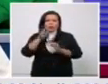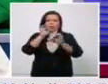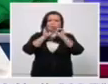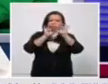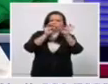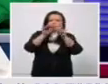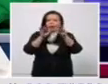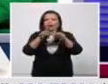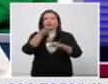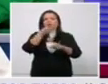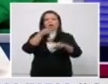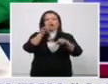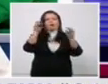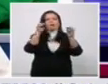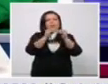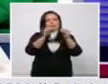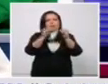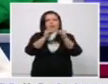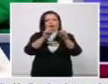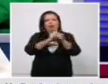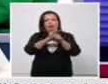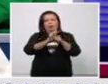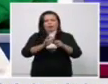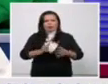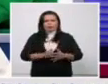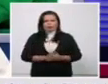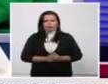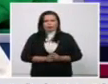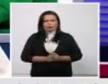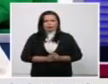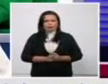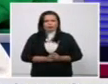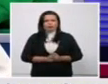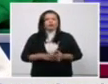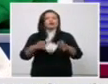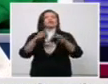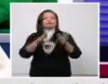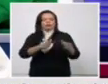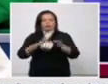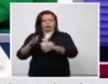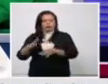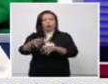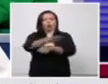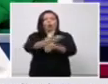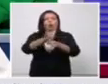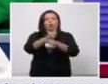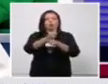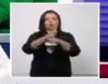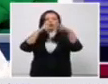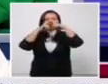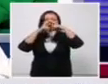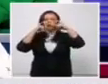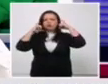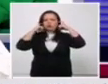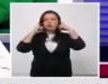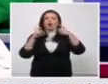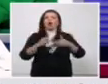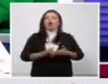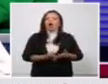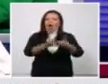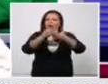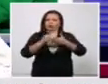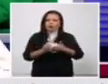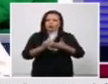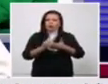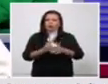que usar cualquier tipo de mascarilla funciona significativamente mejor que no usar una máscara. O sea, 2 hacen